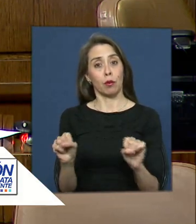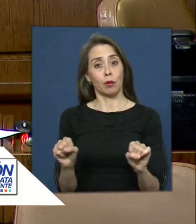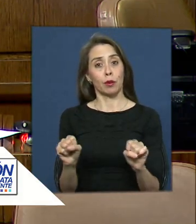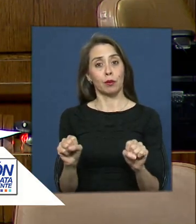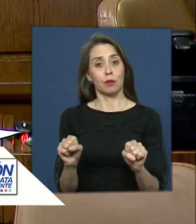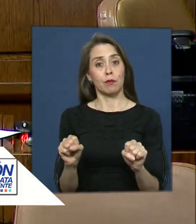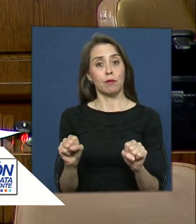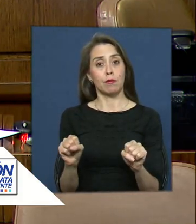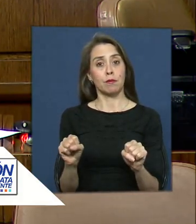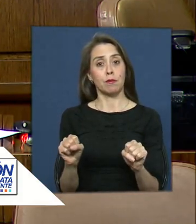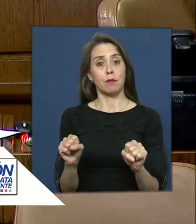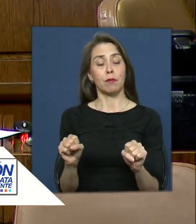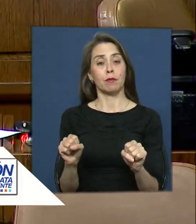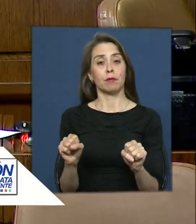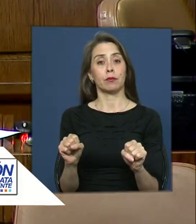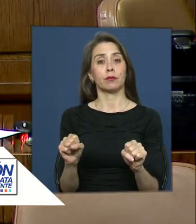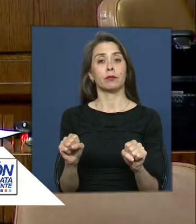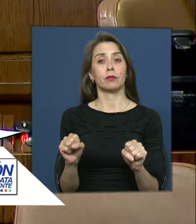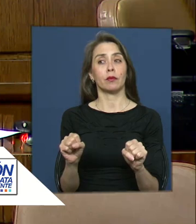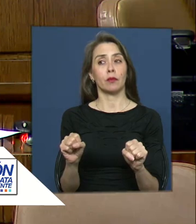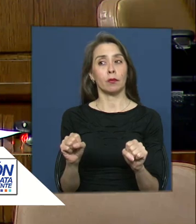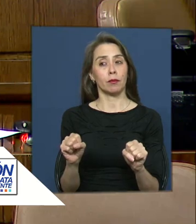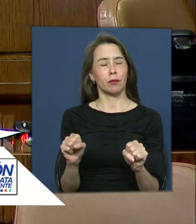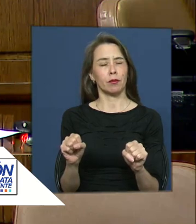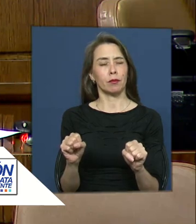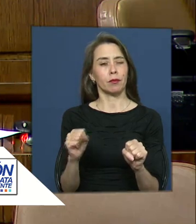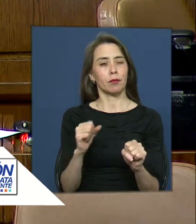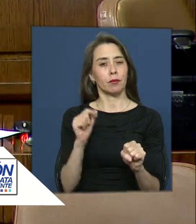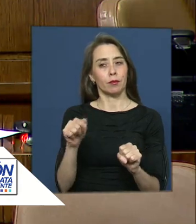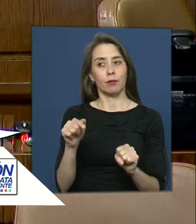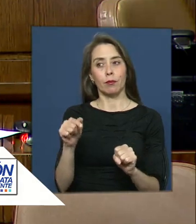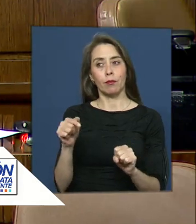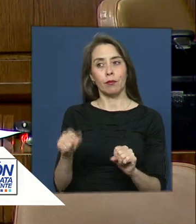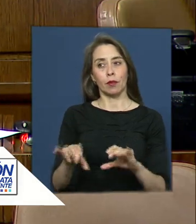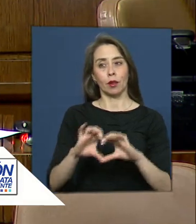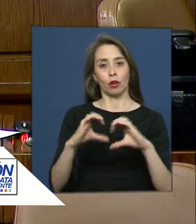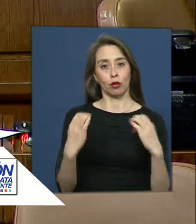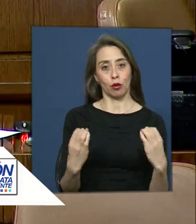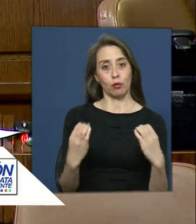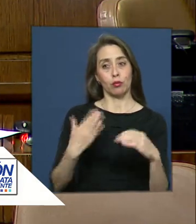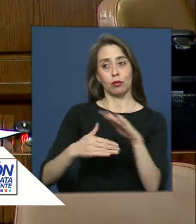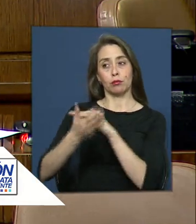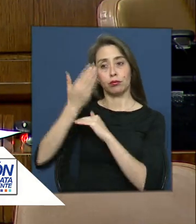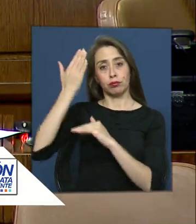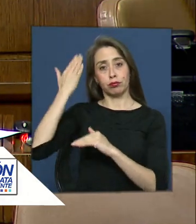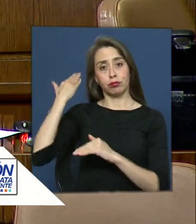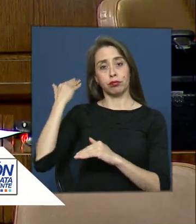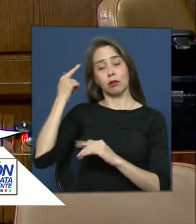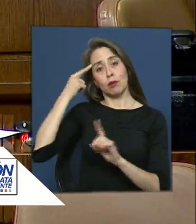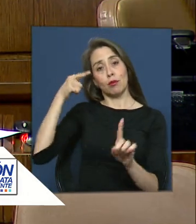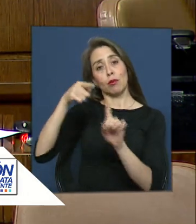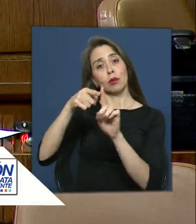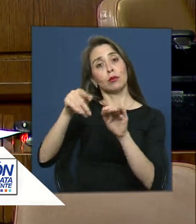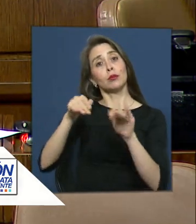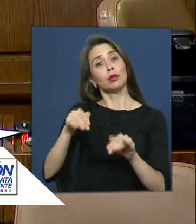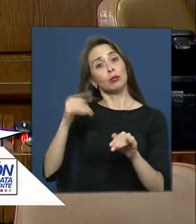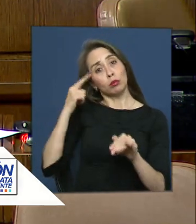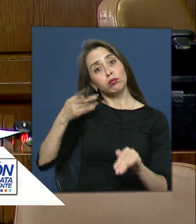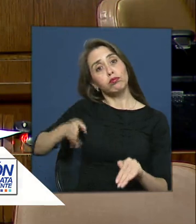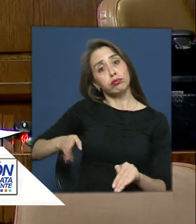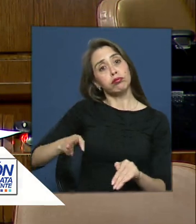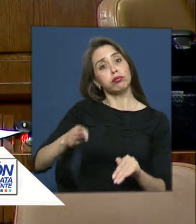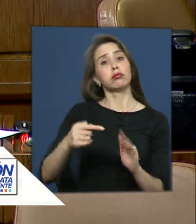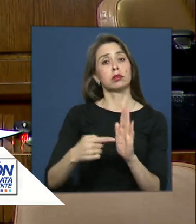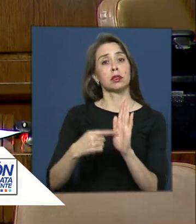a perseverar en una línea que esta propia corporación ha venido marcando desde hace ya un tiempo. Por lo tanto, vamos a